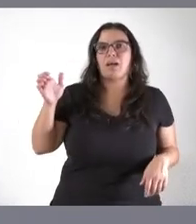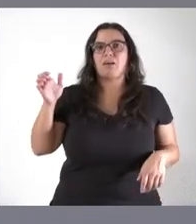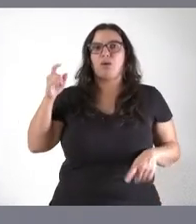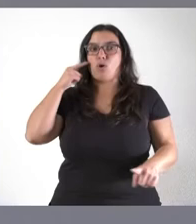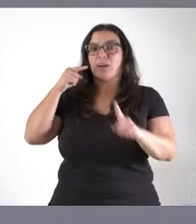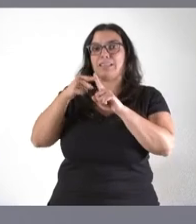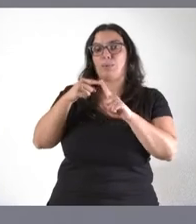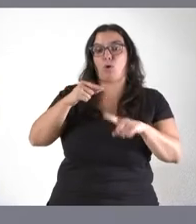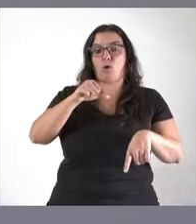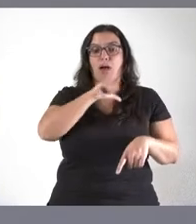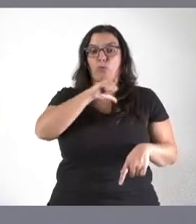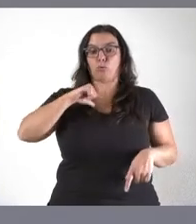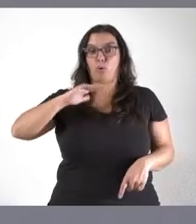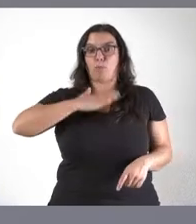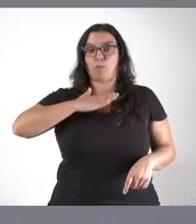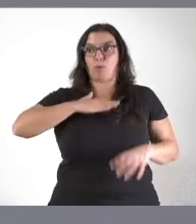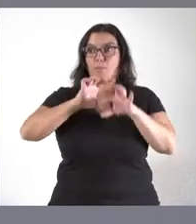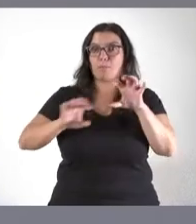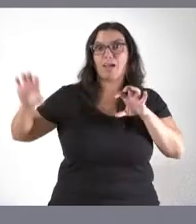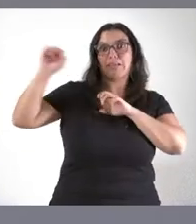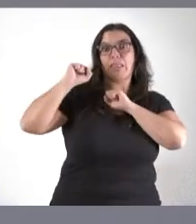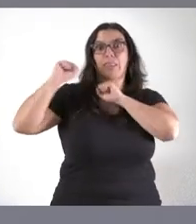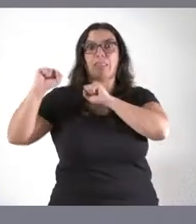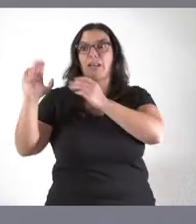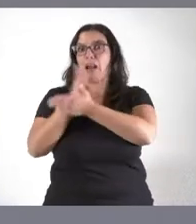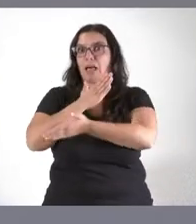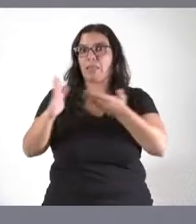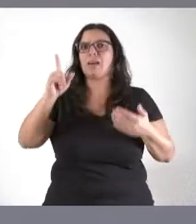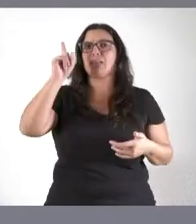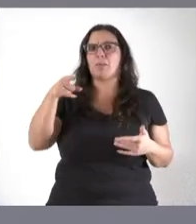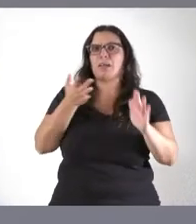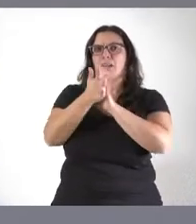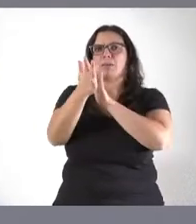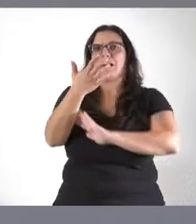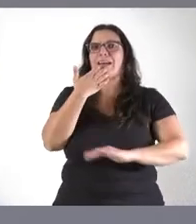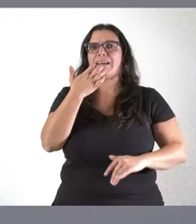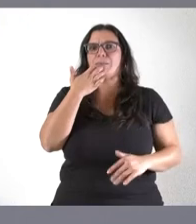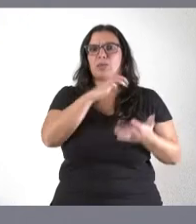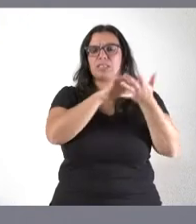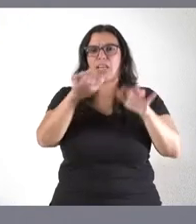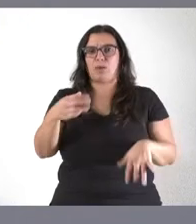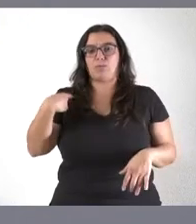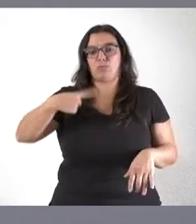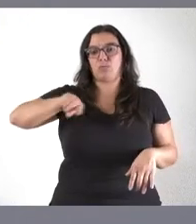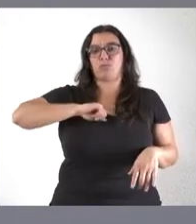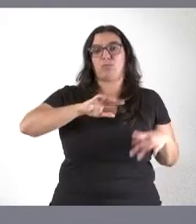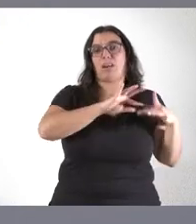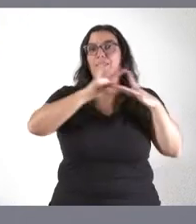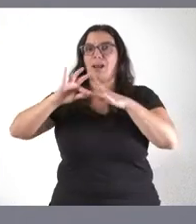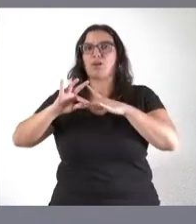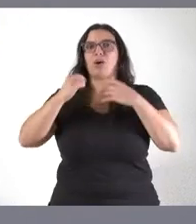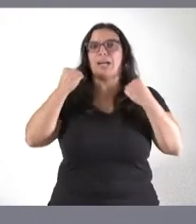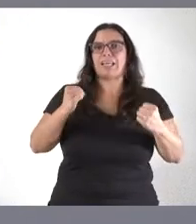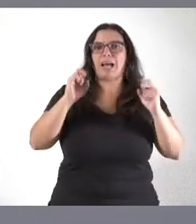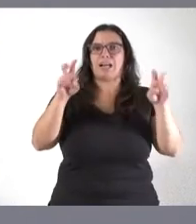la autoabastecimiento y que también pongamos de ejemplo a Castilla y león como la comunidad Autónoma donde desde el liderazgo de las energías renovables desde producir